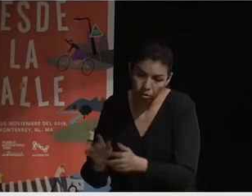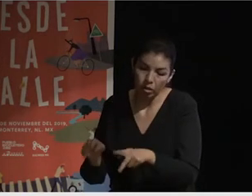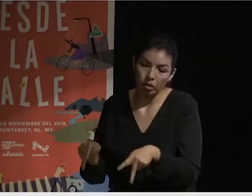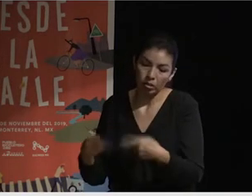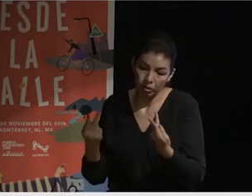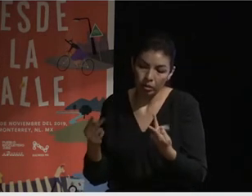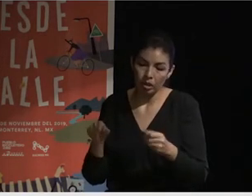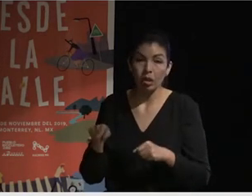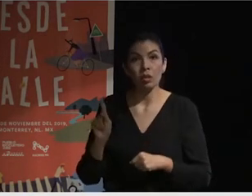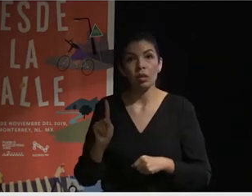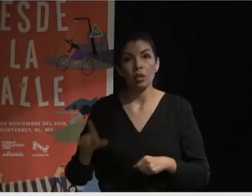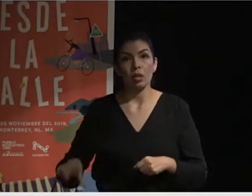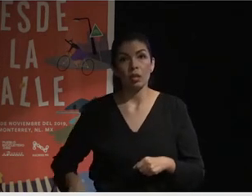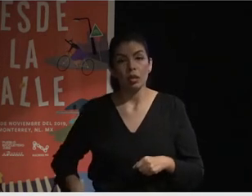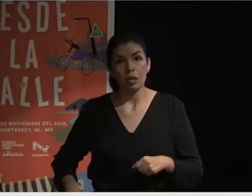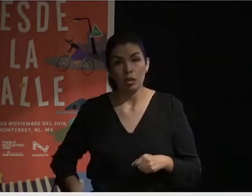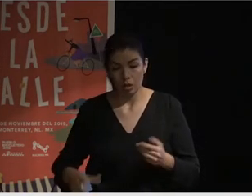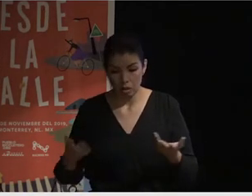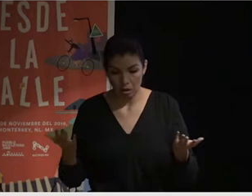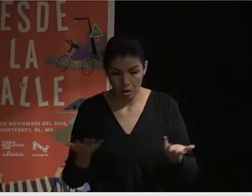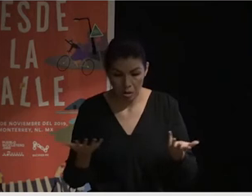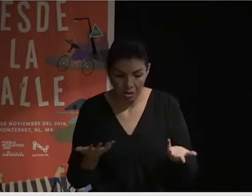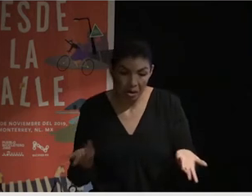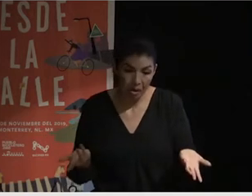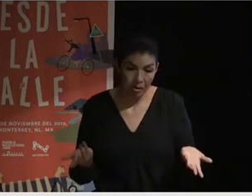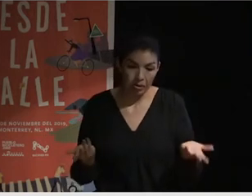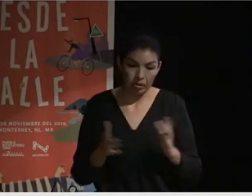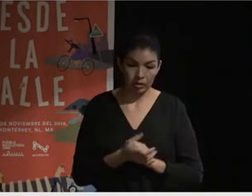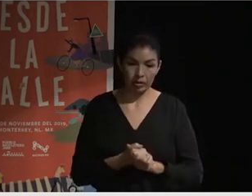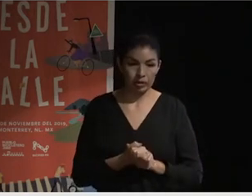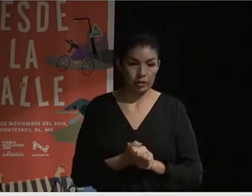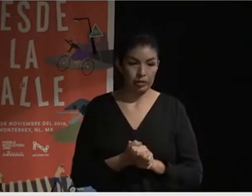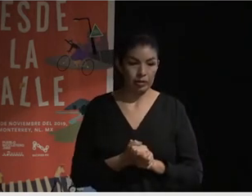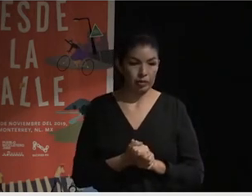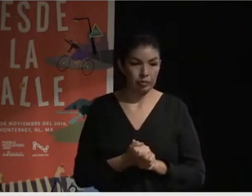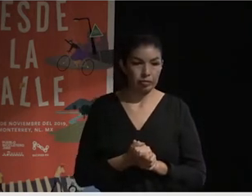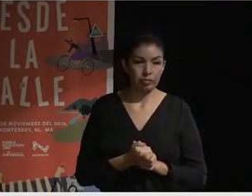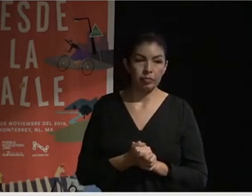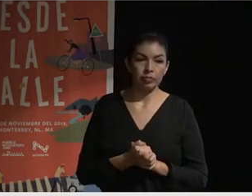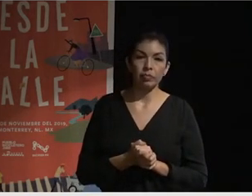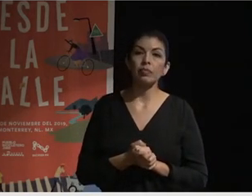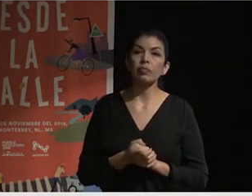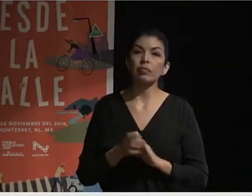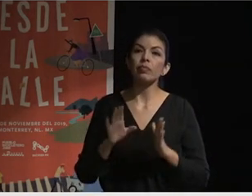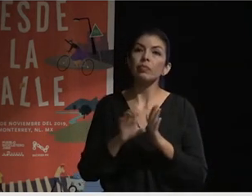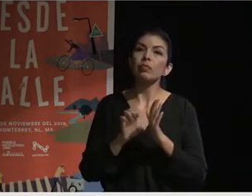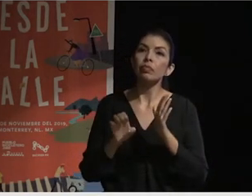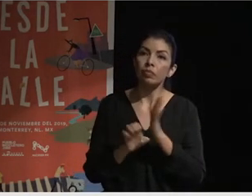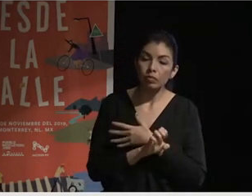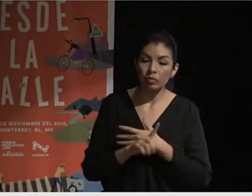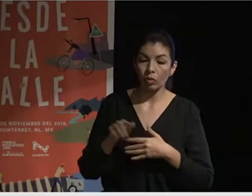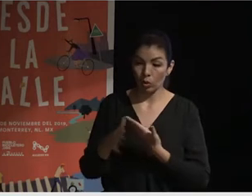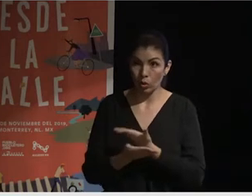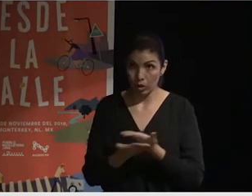¿El gobierno qué hizo? Tu pregunta era cómo se incide. En este caso, la gentrificación en el Centro Histórico se detona con Andrés Manuel,